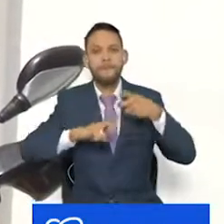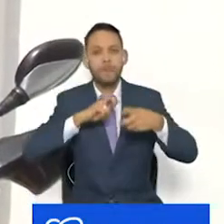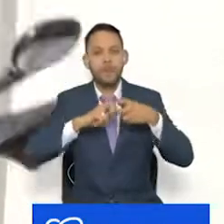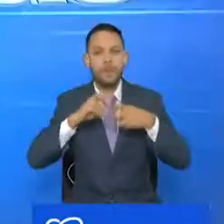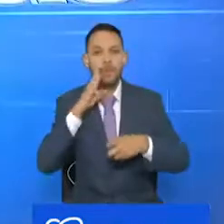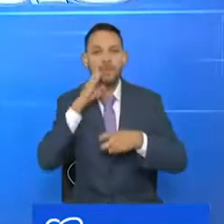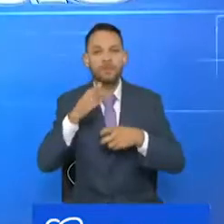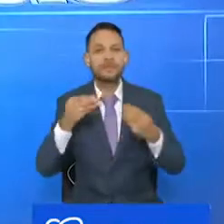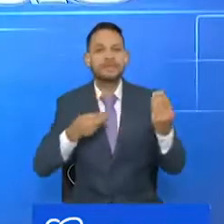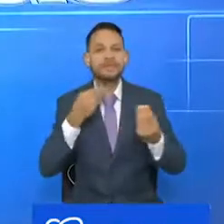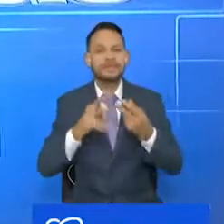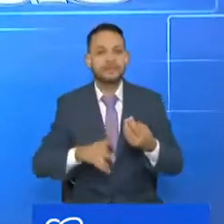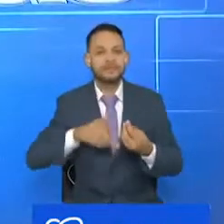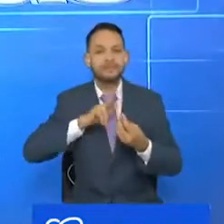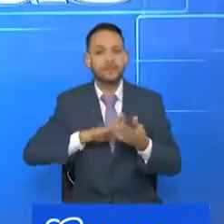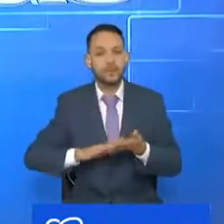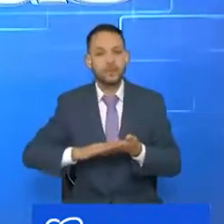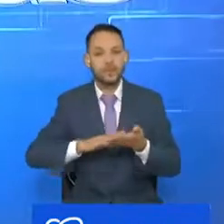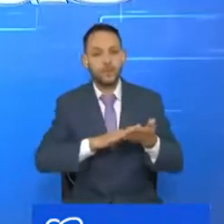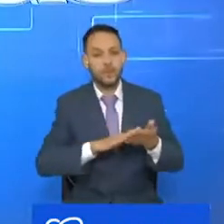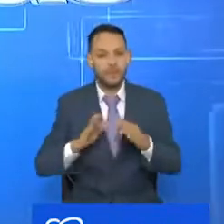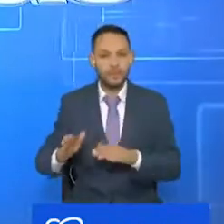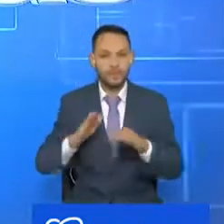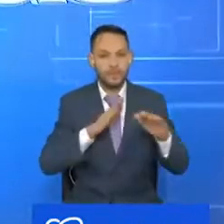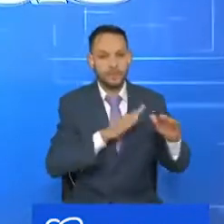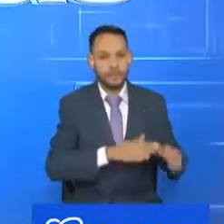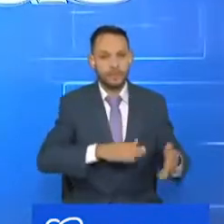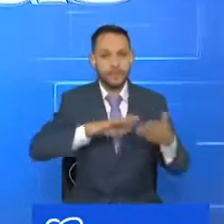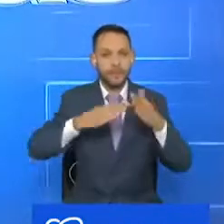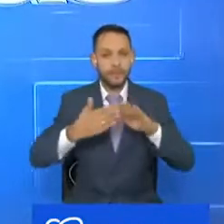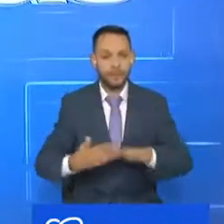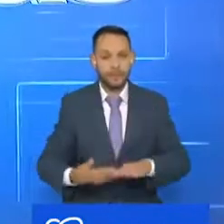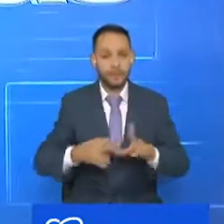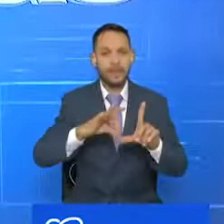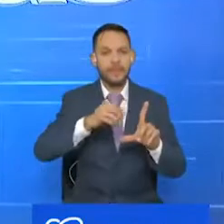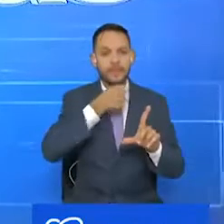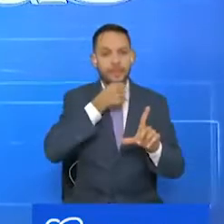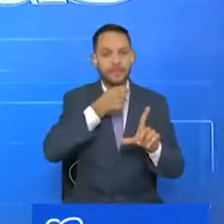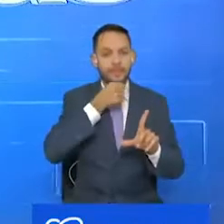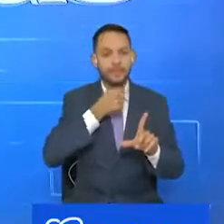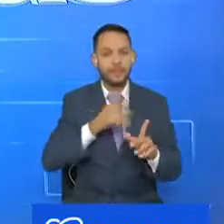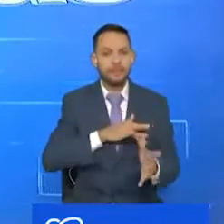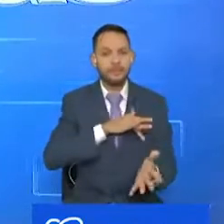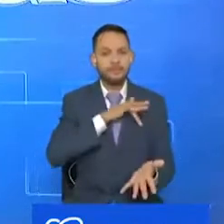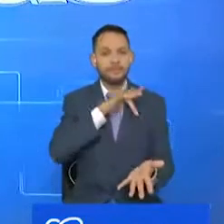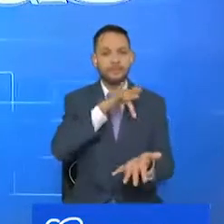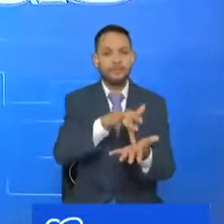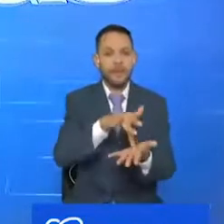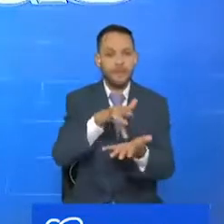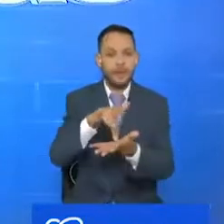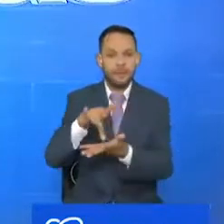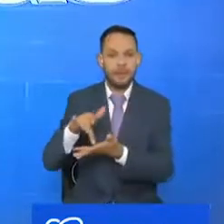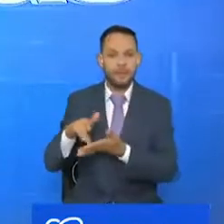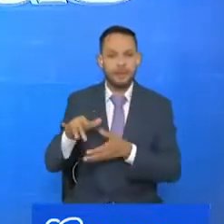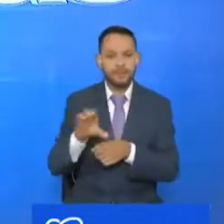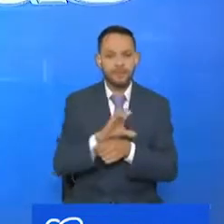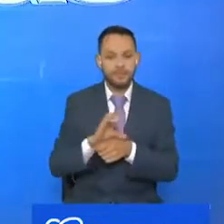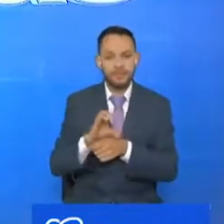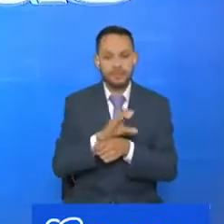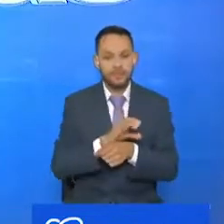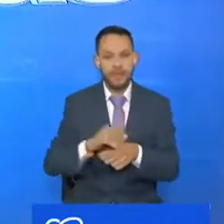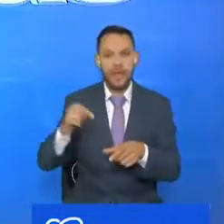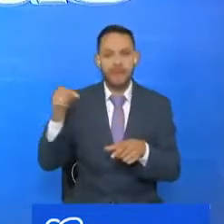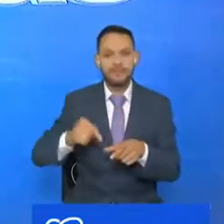futuro atendiendo a los requerimientos de la comunidad del 'café noticias hizo un recorrido por varios puntos de la ciudad en donde los huecos están